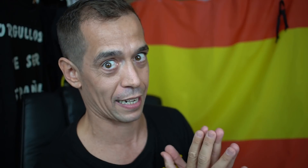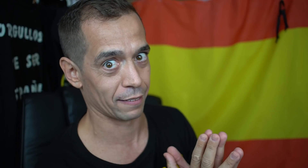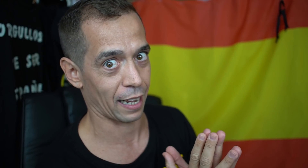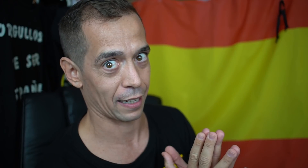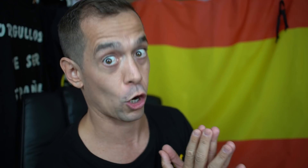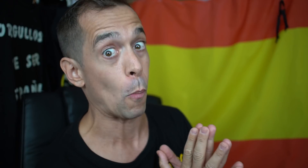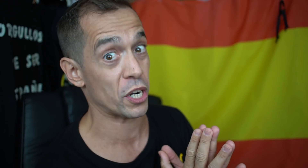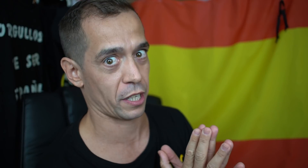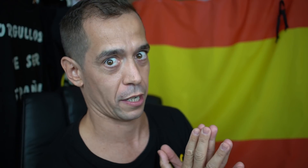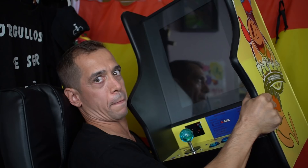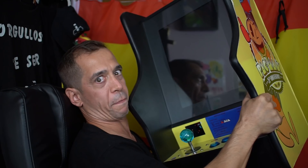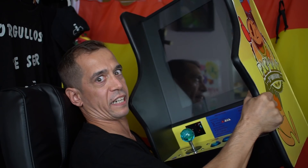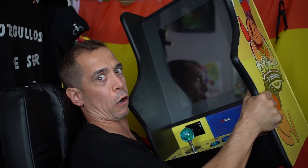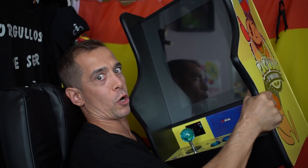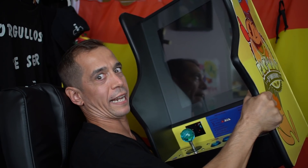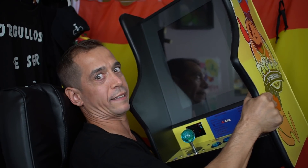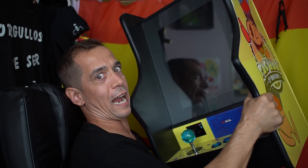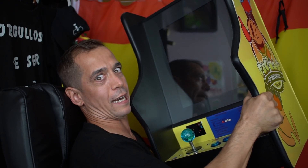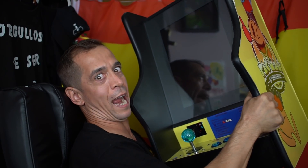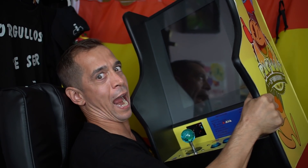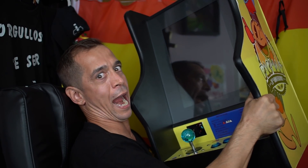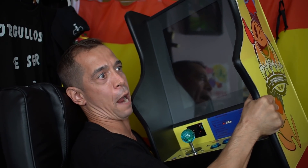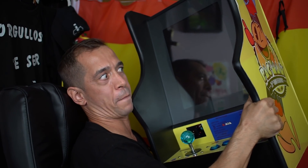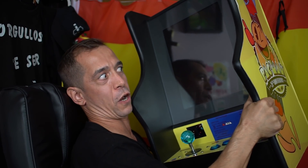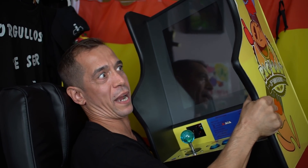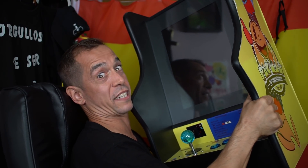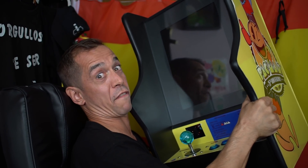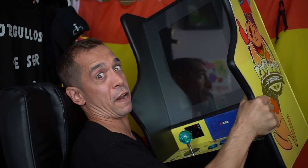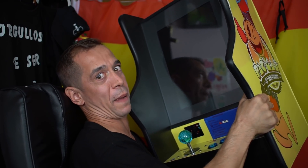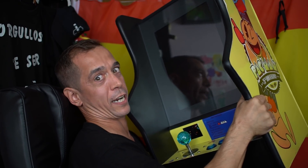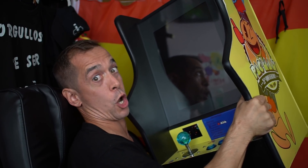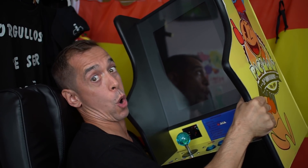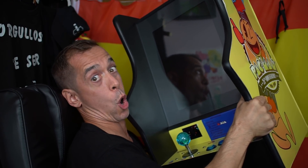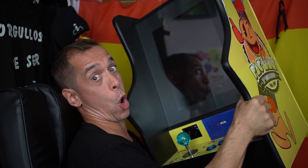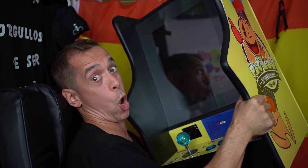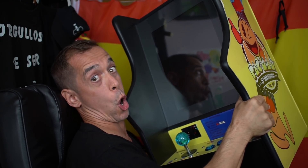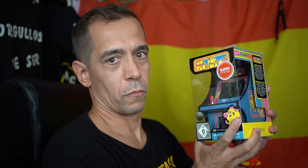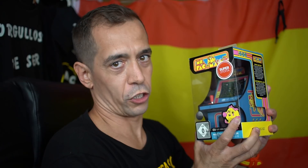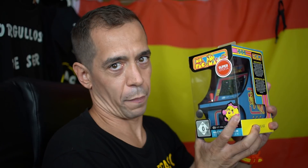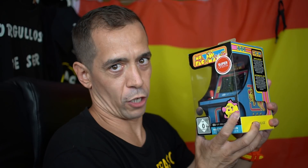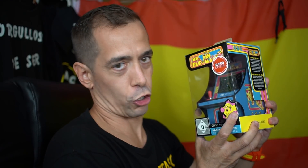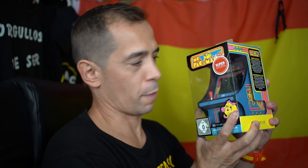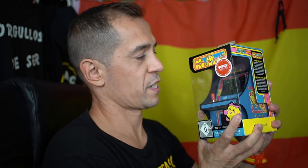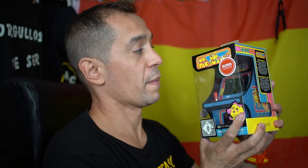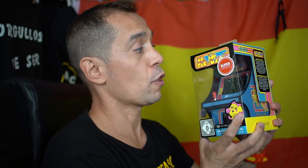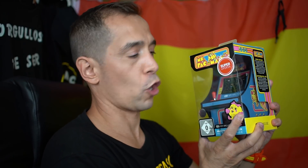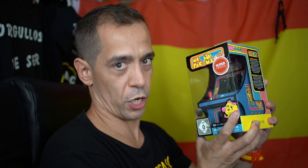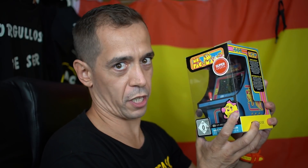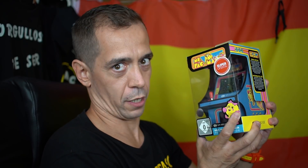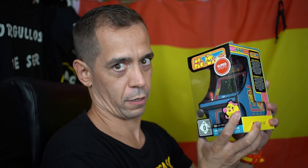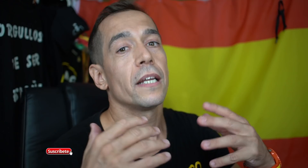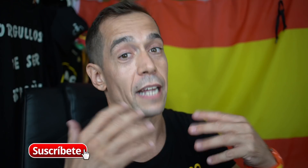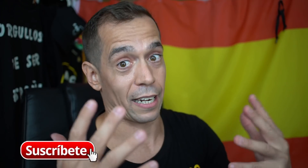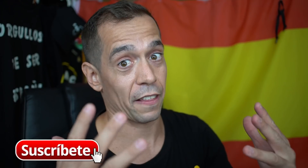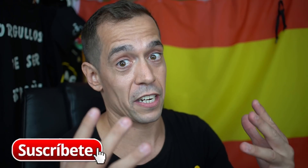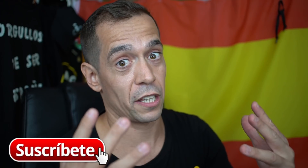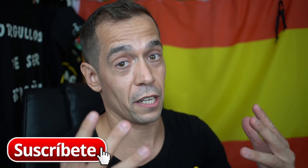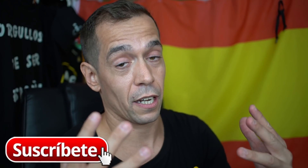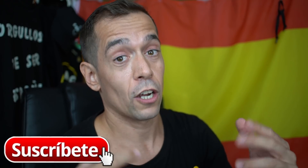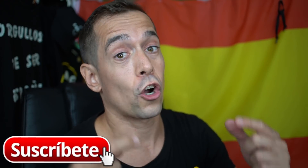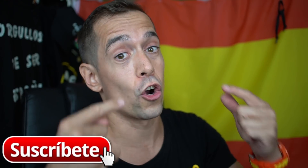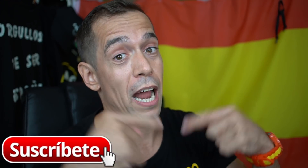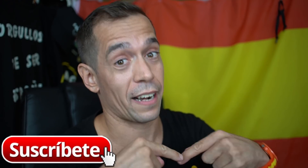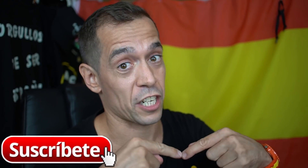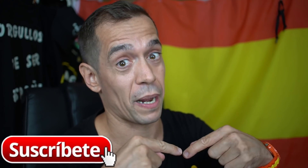os van a encantar, como este. ¡Pesa un quintal! ¡Pero vais a flipar! Bueno, y también otros que pesan menos, como este. Y Arcade